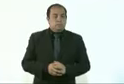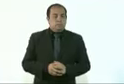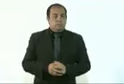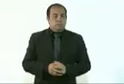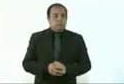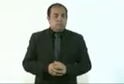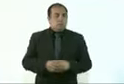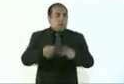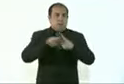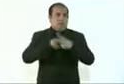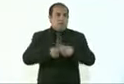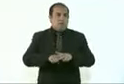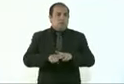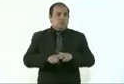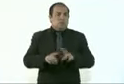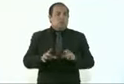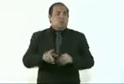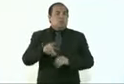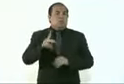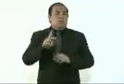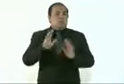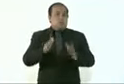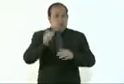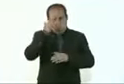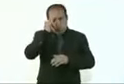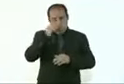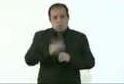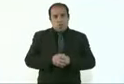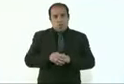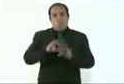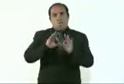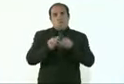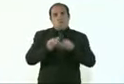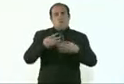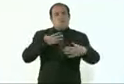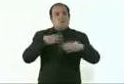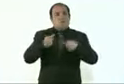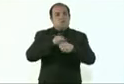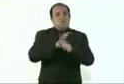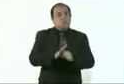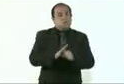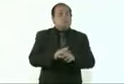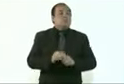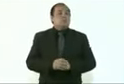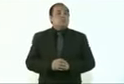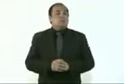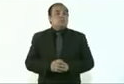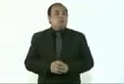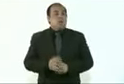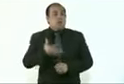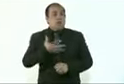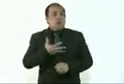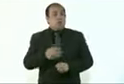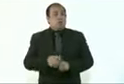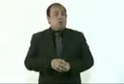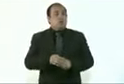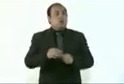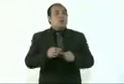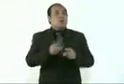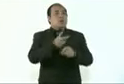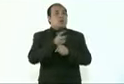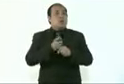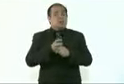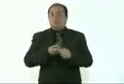bueno, no los de los primeros días, pero una vez que se conocieron las condiciones de contagio. Entonces, por eso es la orientación de que no se acuda